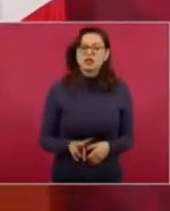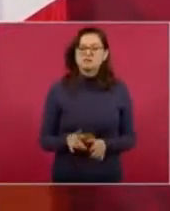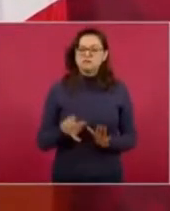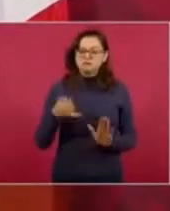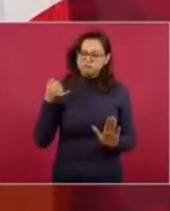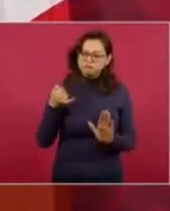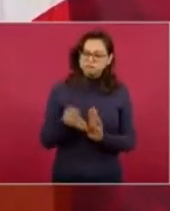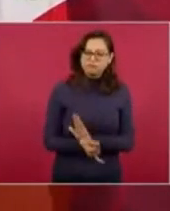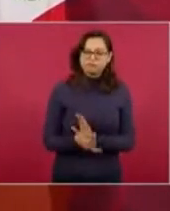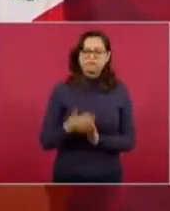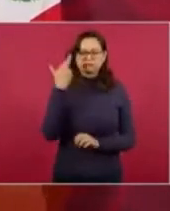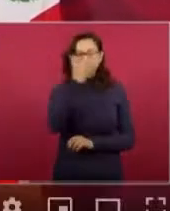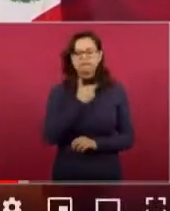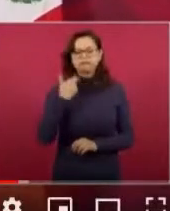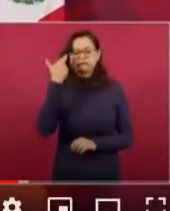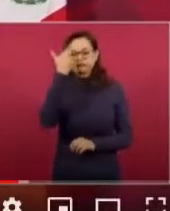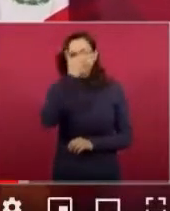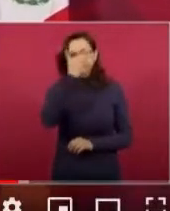y